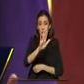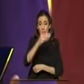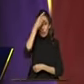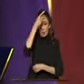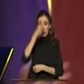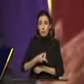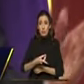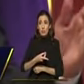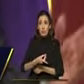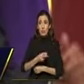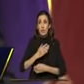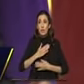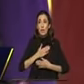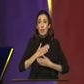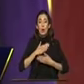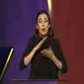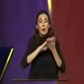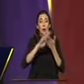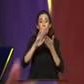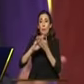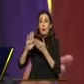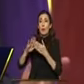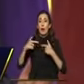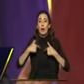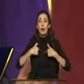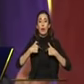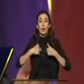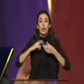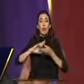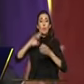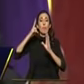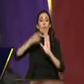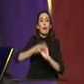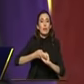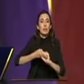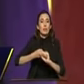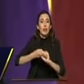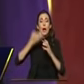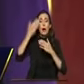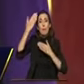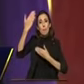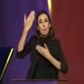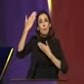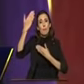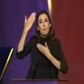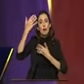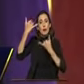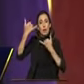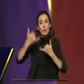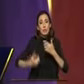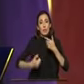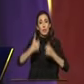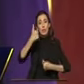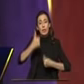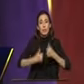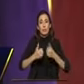del Ejecutivo. Mis disculpas a quienes aspiraban que yo participe en la actividad política en estas elecciones.